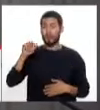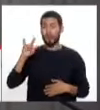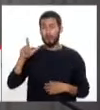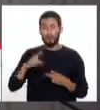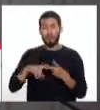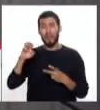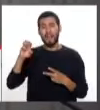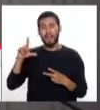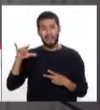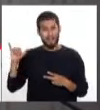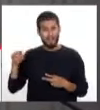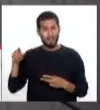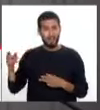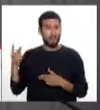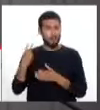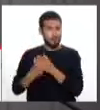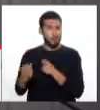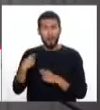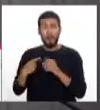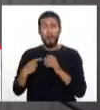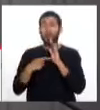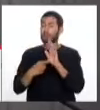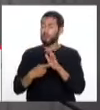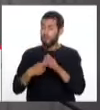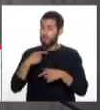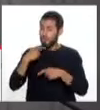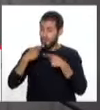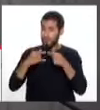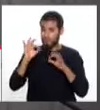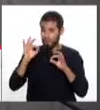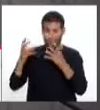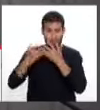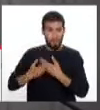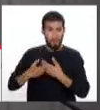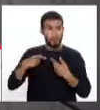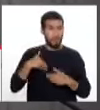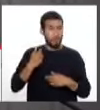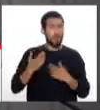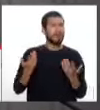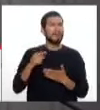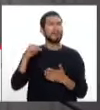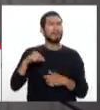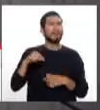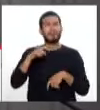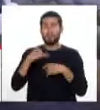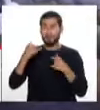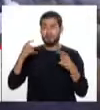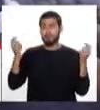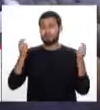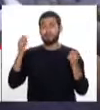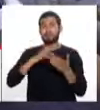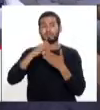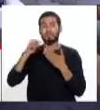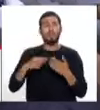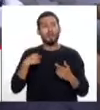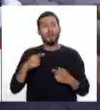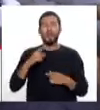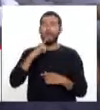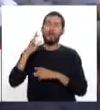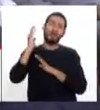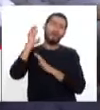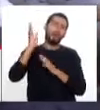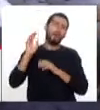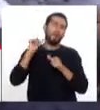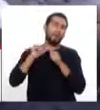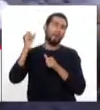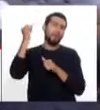con Nelly al final de la presentación con declaraciones de la propia empresa. Creo que lo que tenemos que hacer en este tipo de ceremonias, más que hablar de